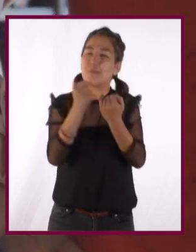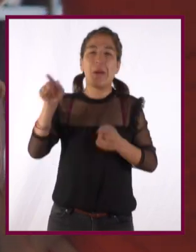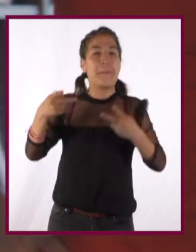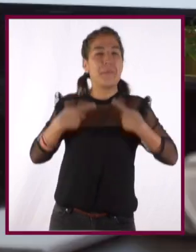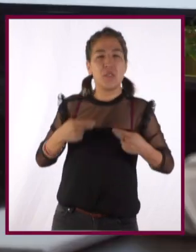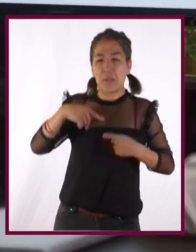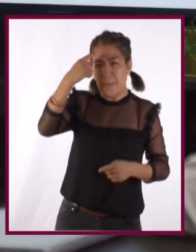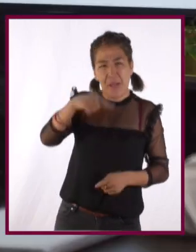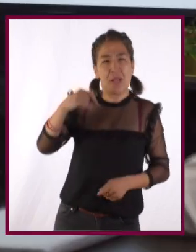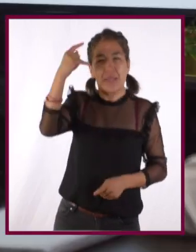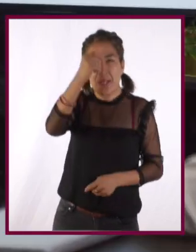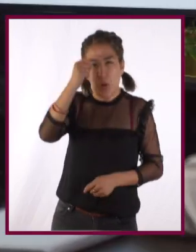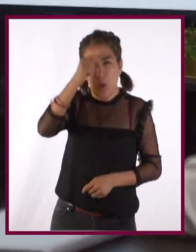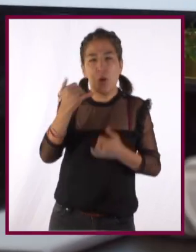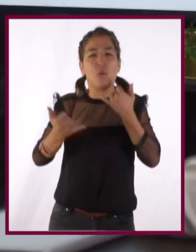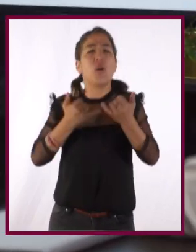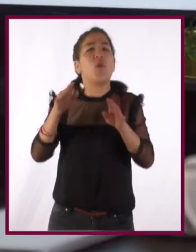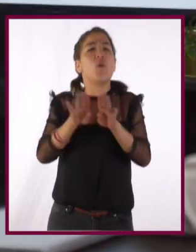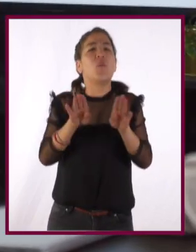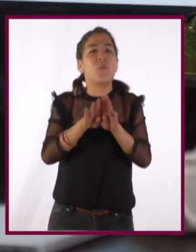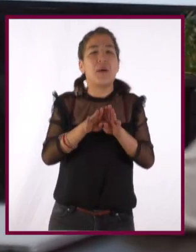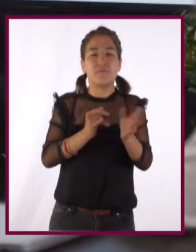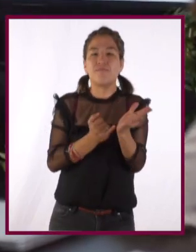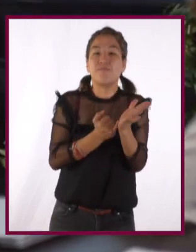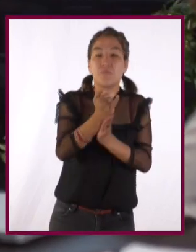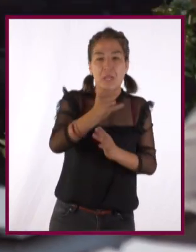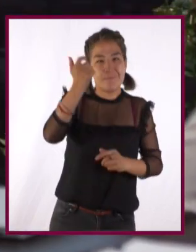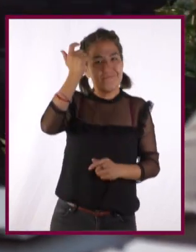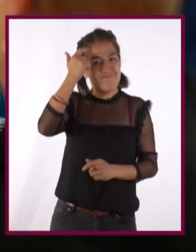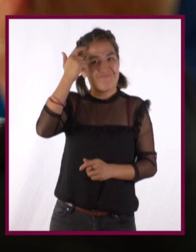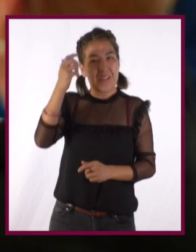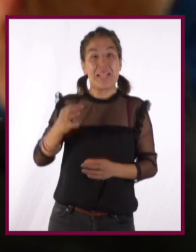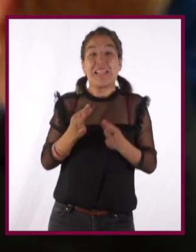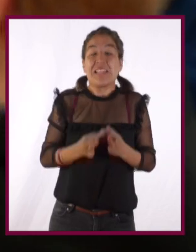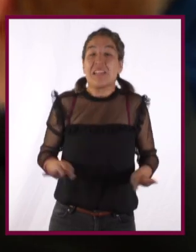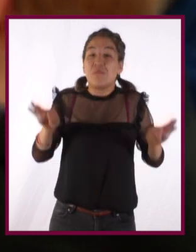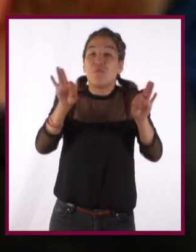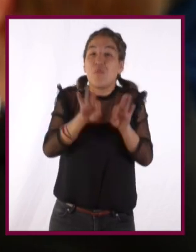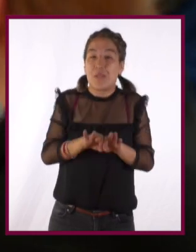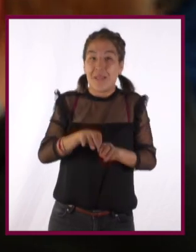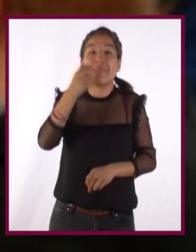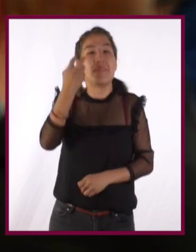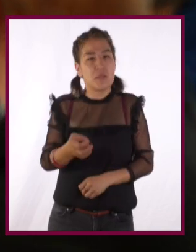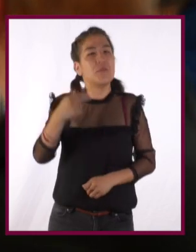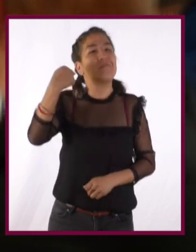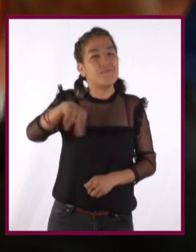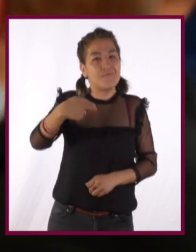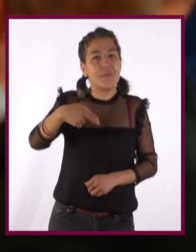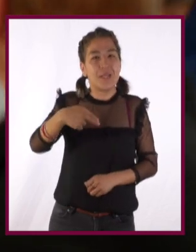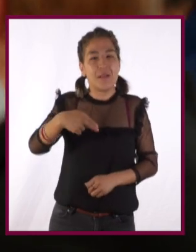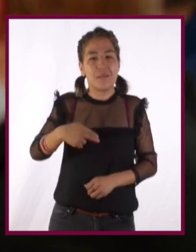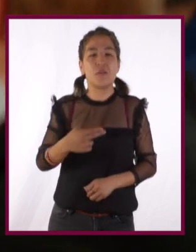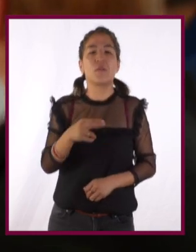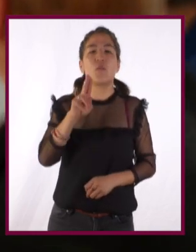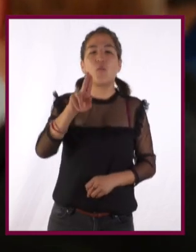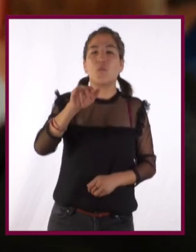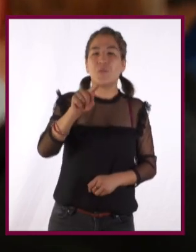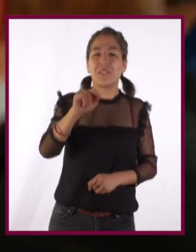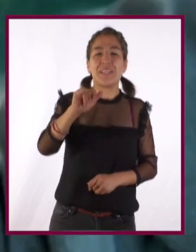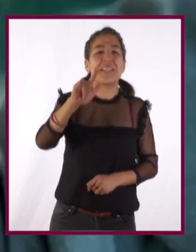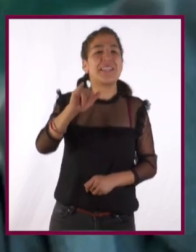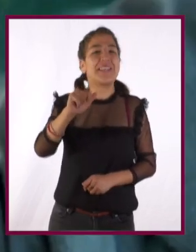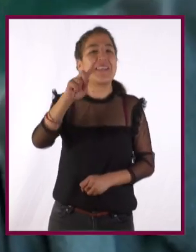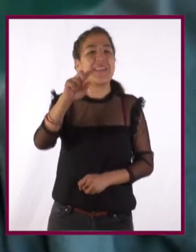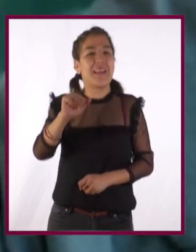para los teóricos del juego están basadas en un proceso de decisión racional y, por tanto, reciben el nombre de